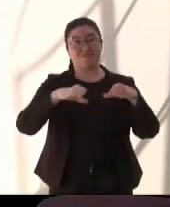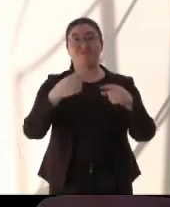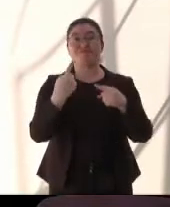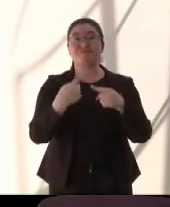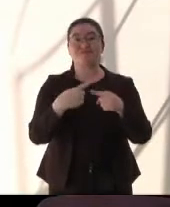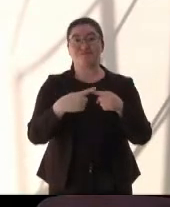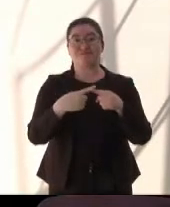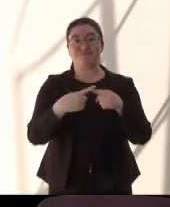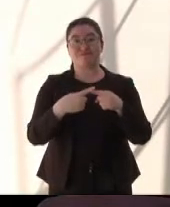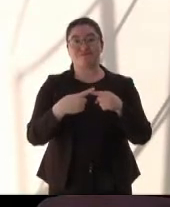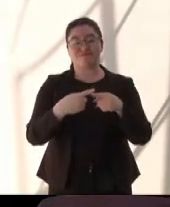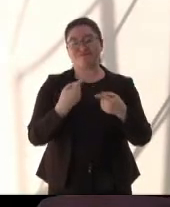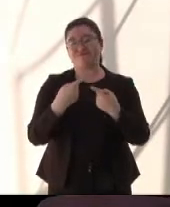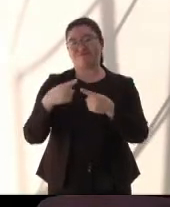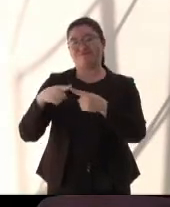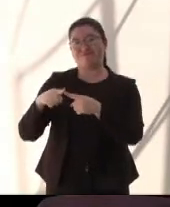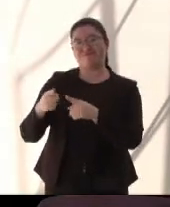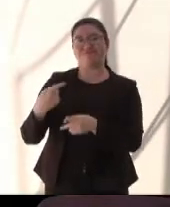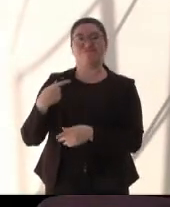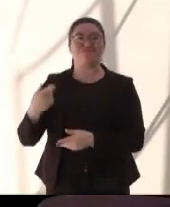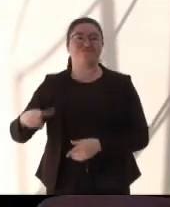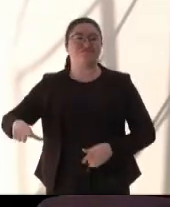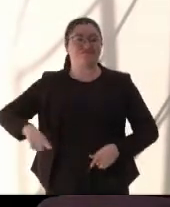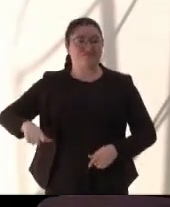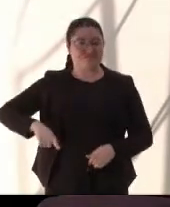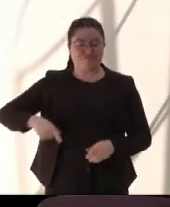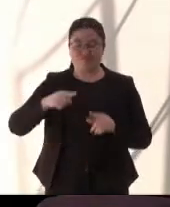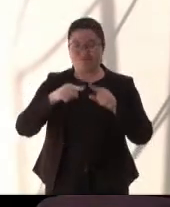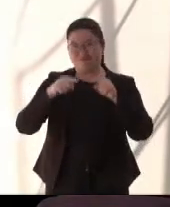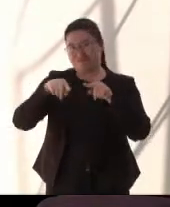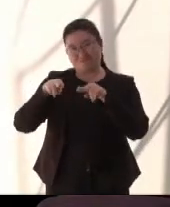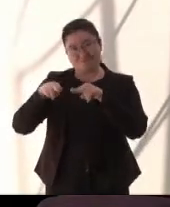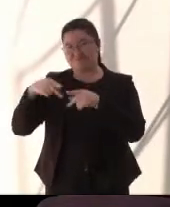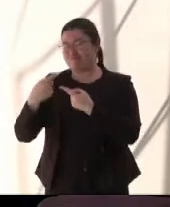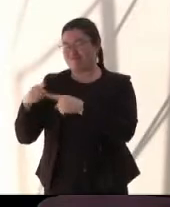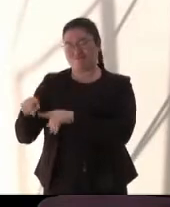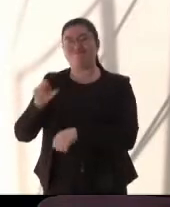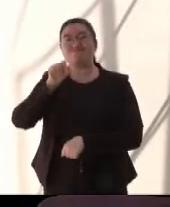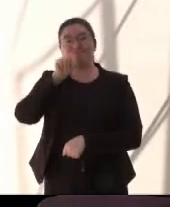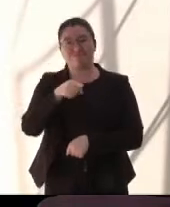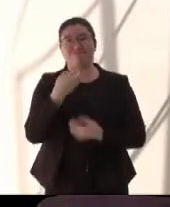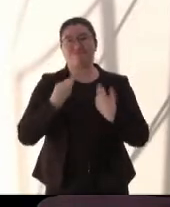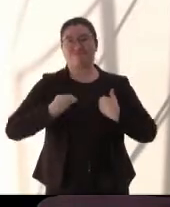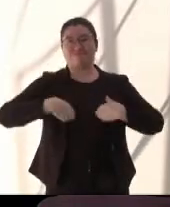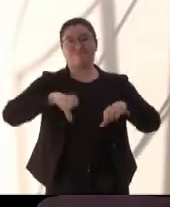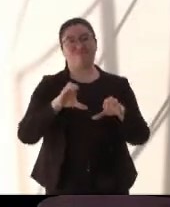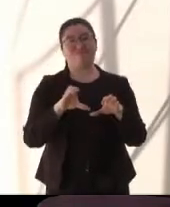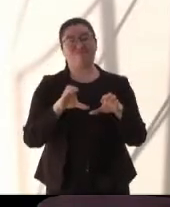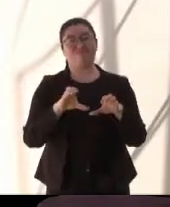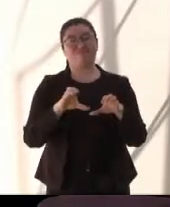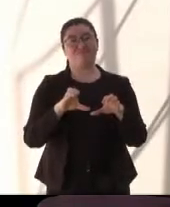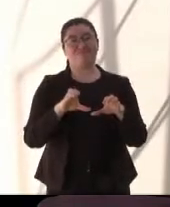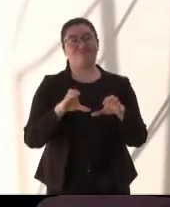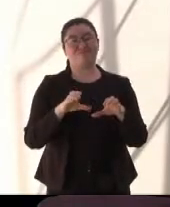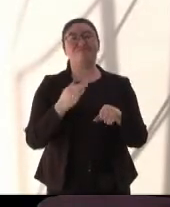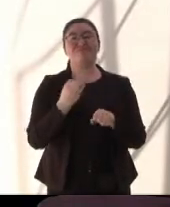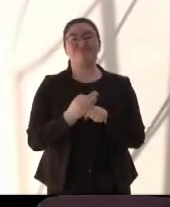los poderes legislativo y judicial en la ciudad, hoy al representante del Poder